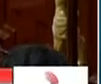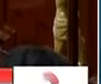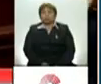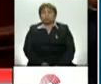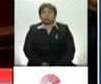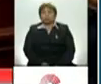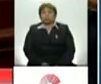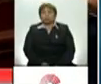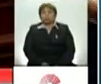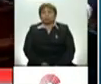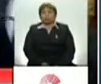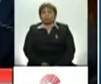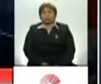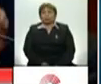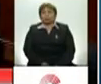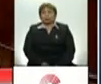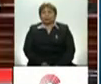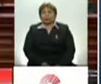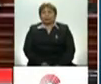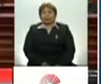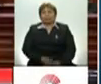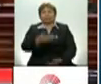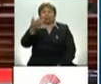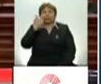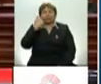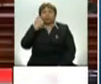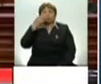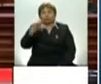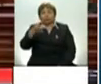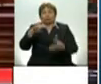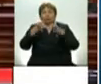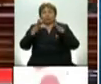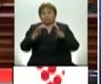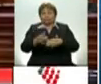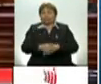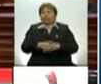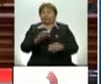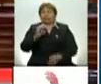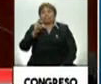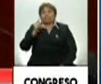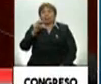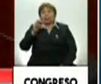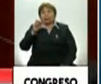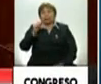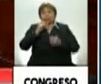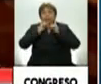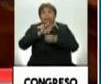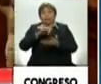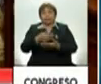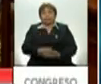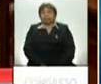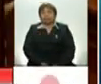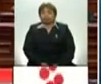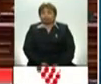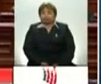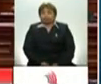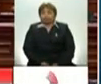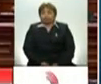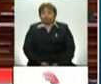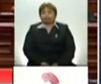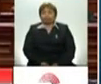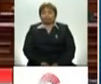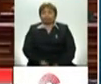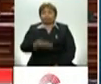un cómputo oficial que por lo menos se acerque al 80 o 90% de aquellos que